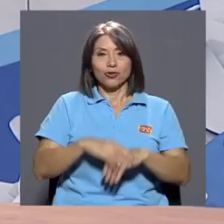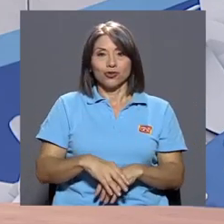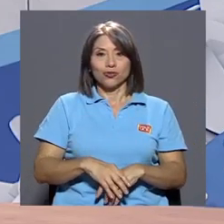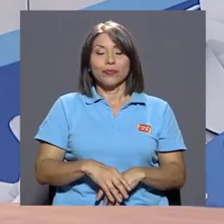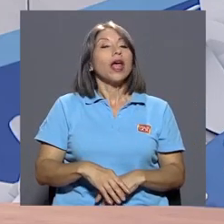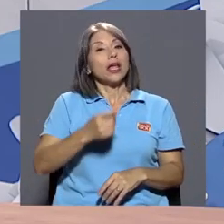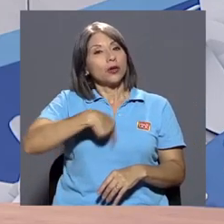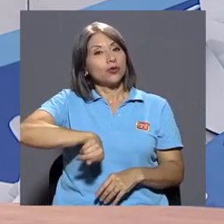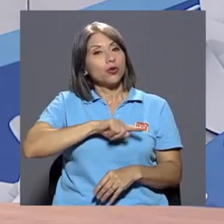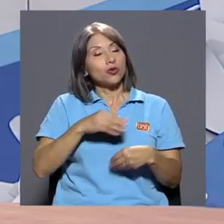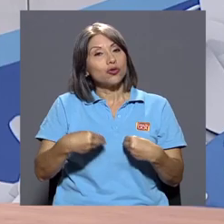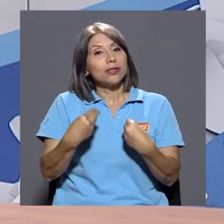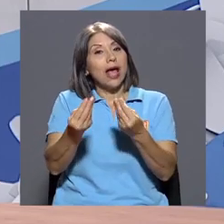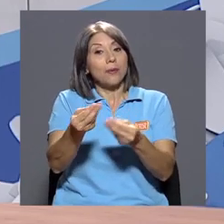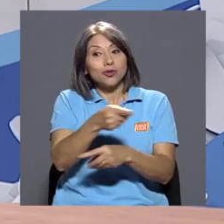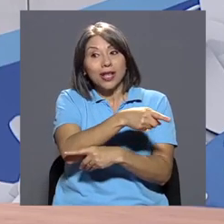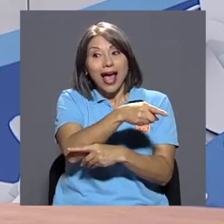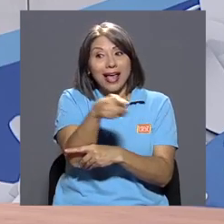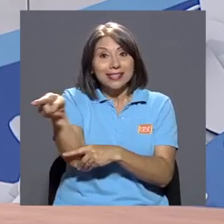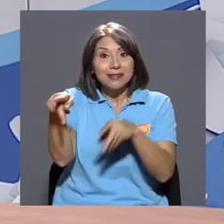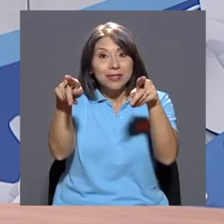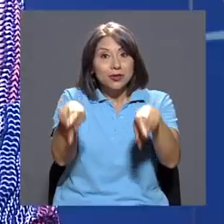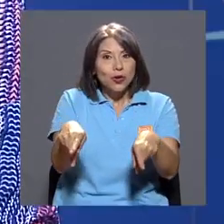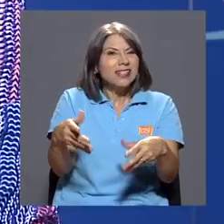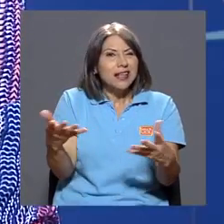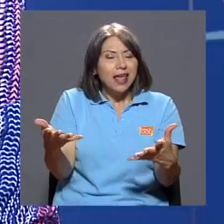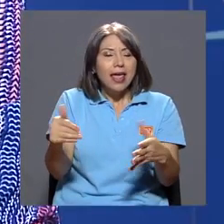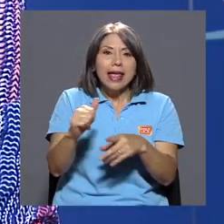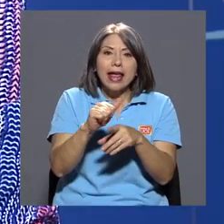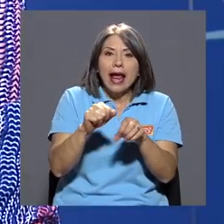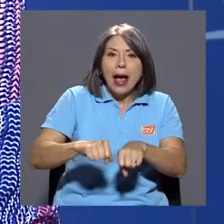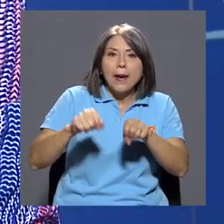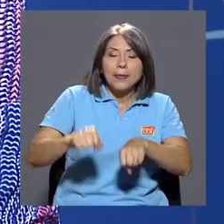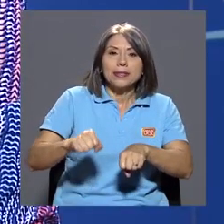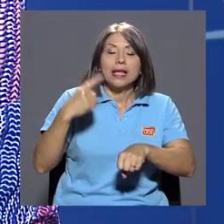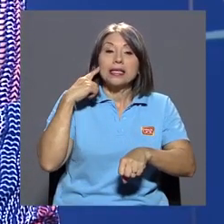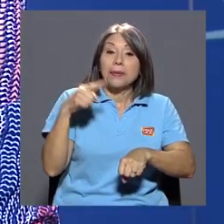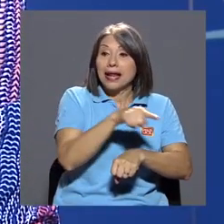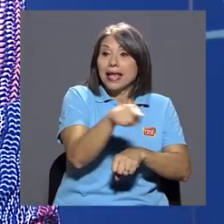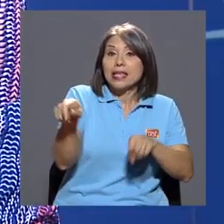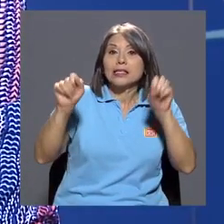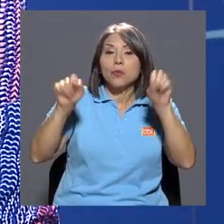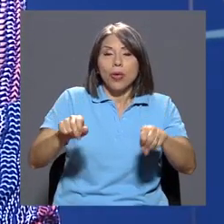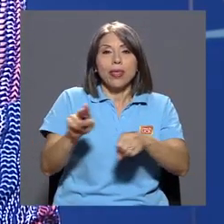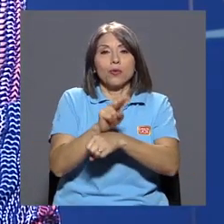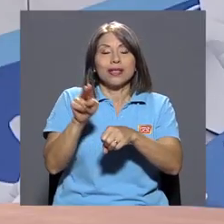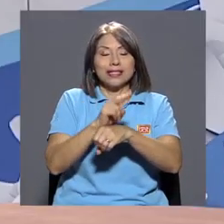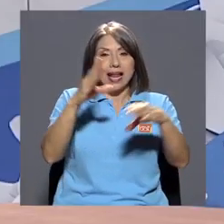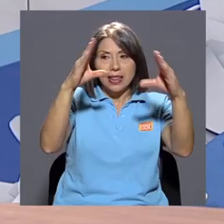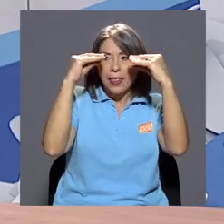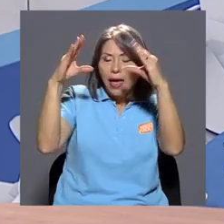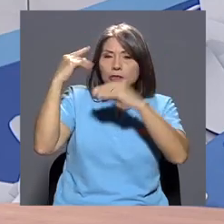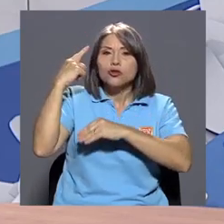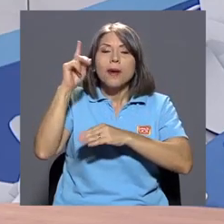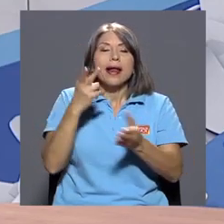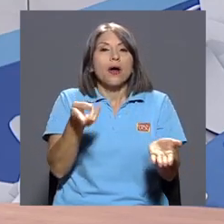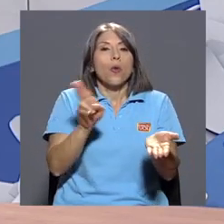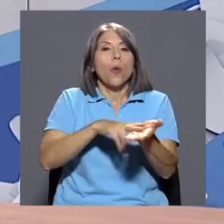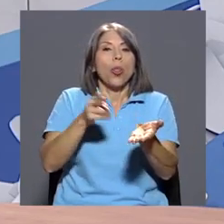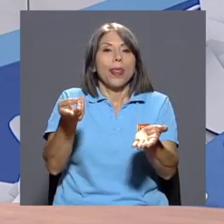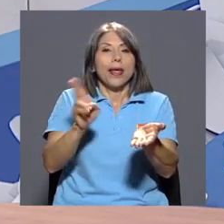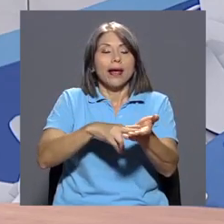capacidades para que estos participantes y participantes puedan utilizar los datos en materia de contrataciones para